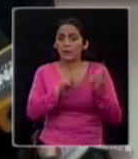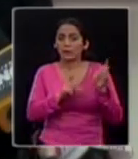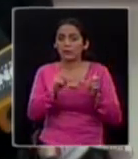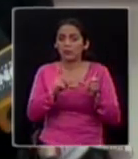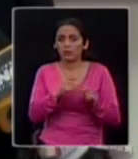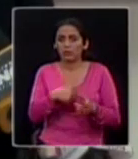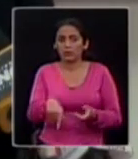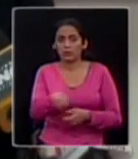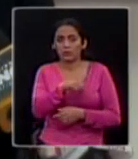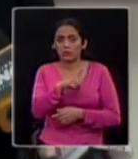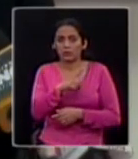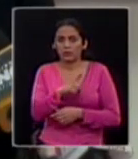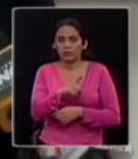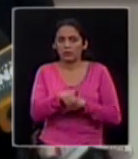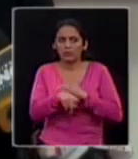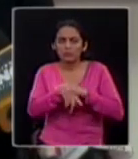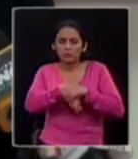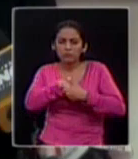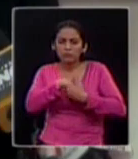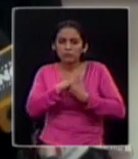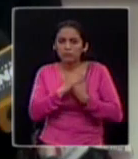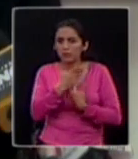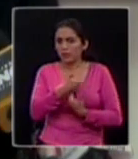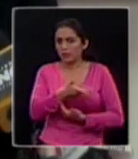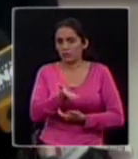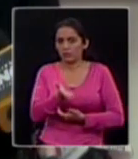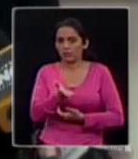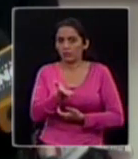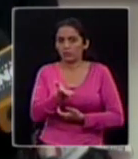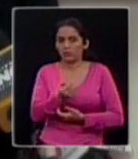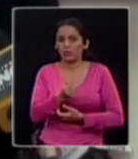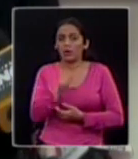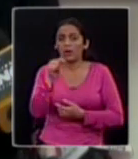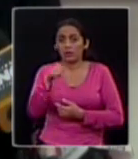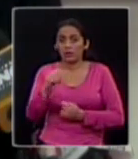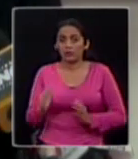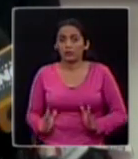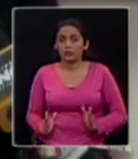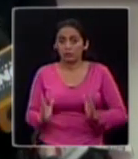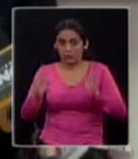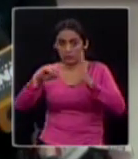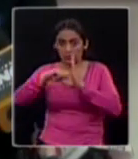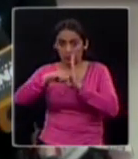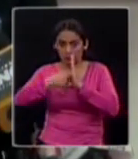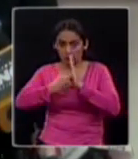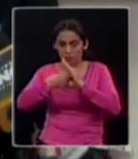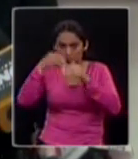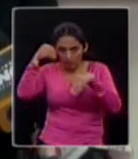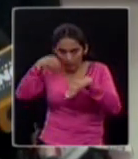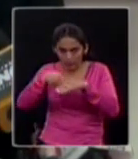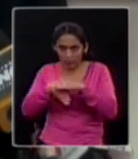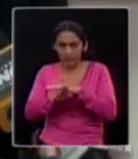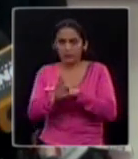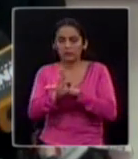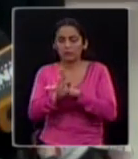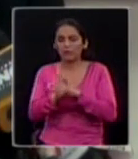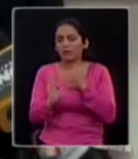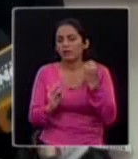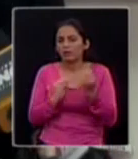inescrupulosas ingresaron a las instalaciones de la Contraloría